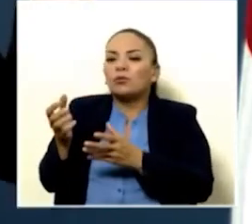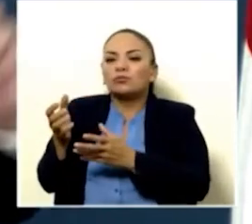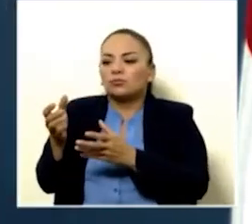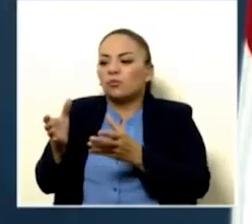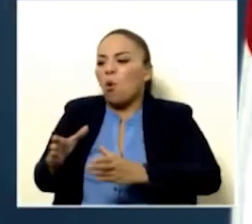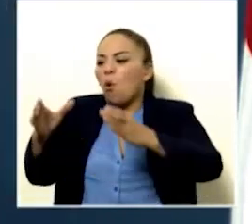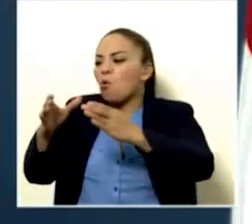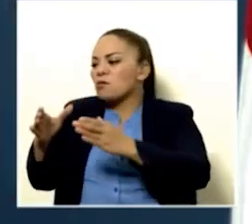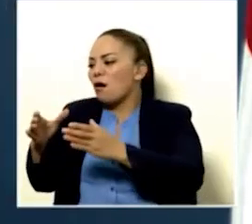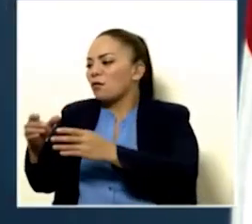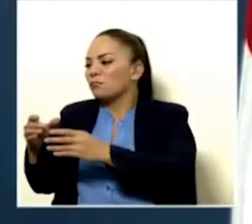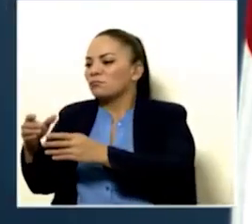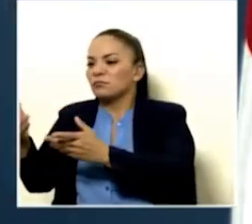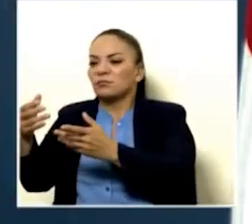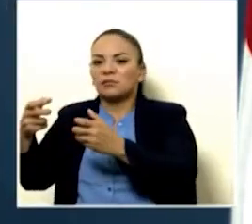de ejemplos.